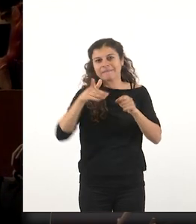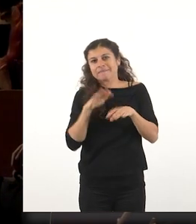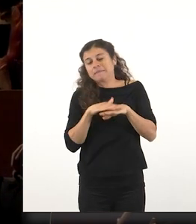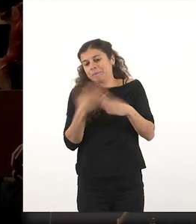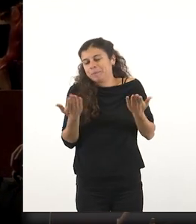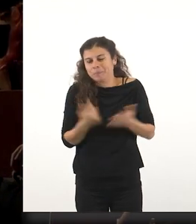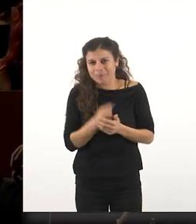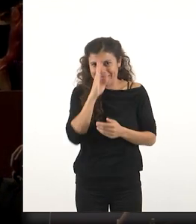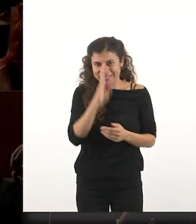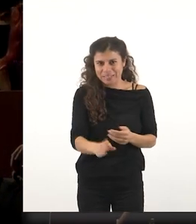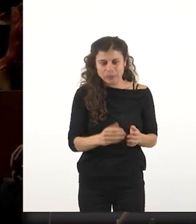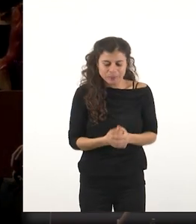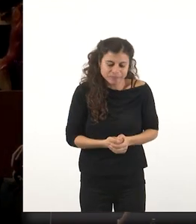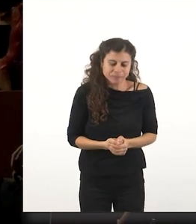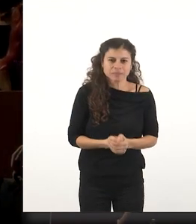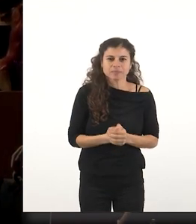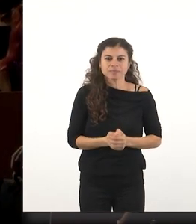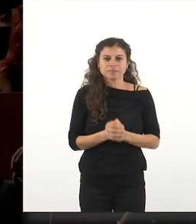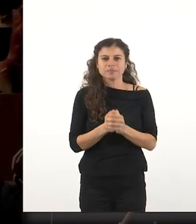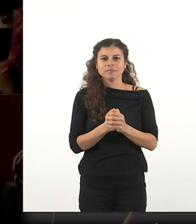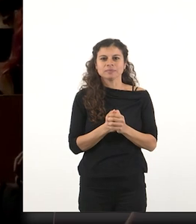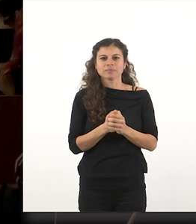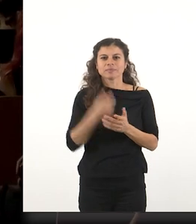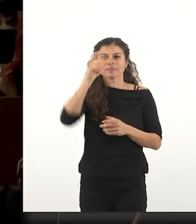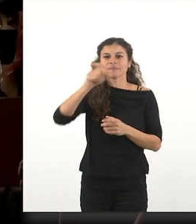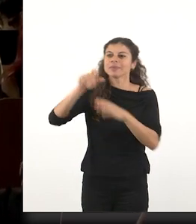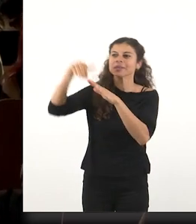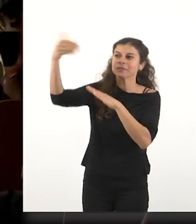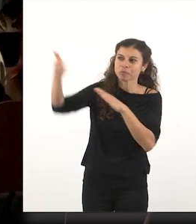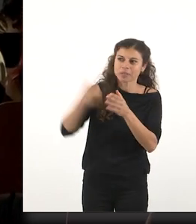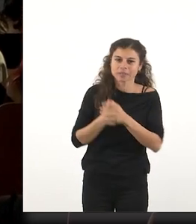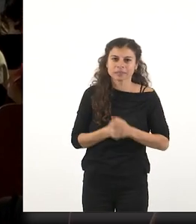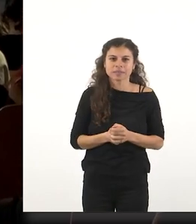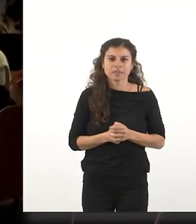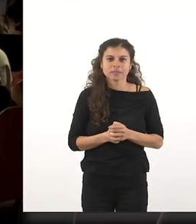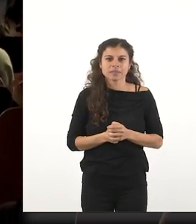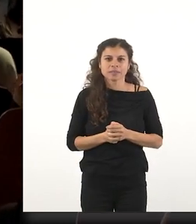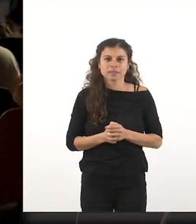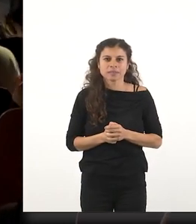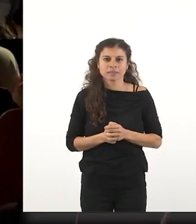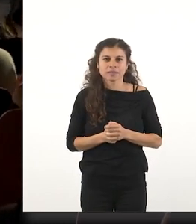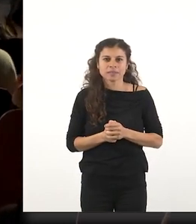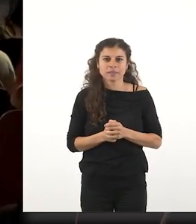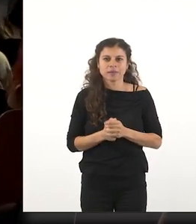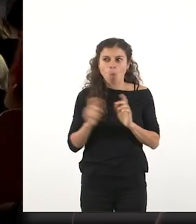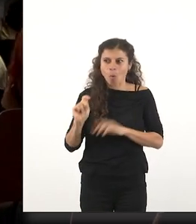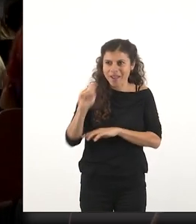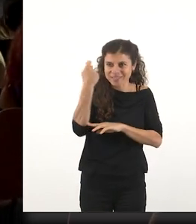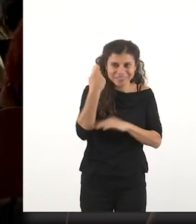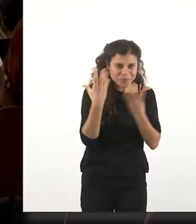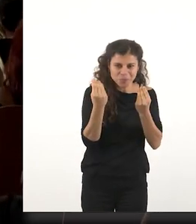parte del directo. Que me ha puesto un poco nerviosa a la gente allá afuera, que se impresiona mucho, señora. Digo, por el éxito que llegue tanta